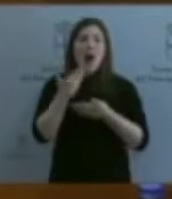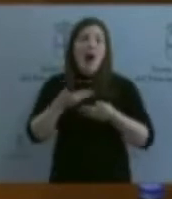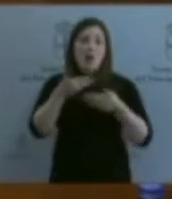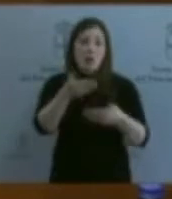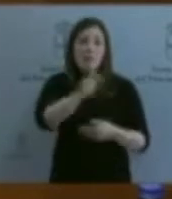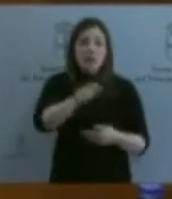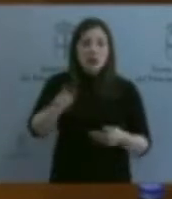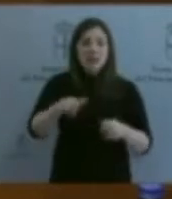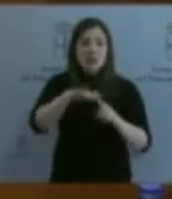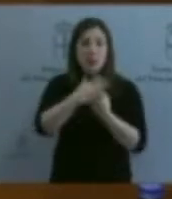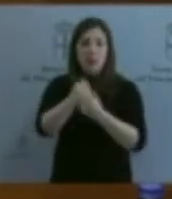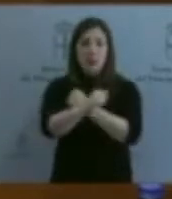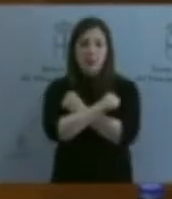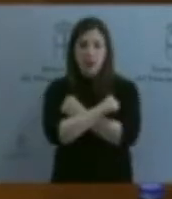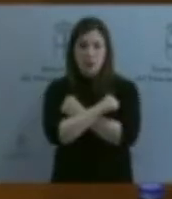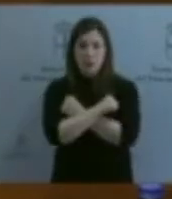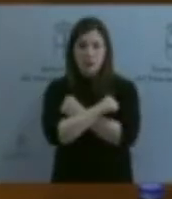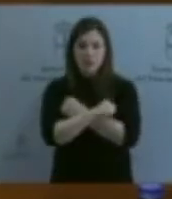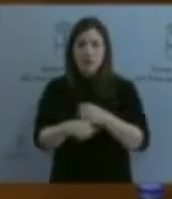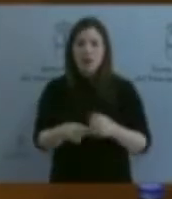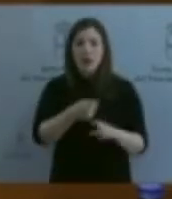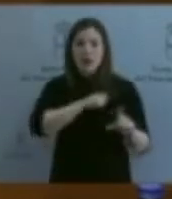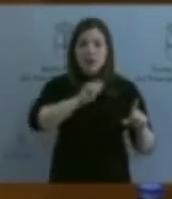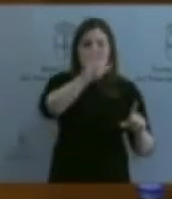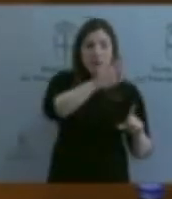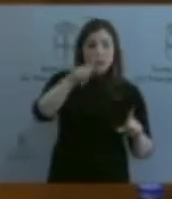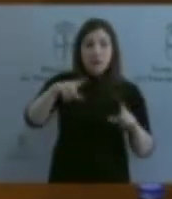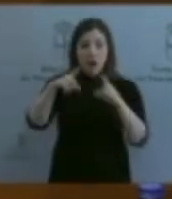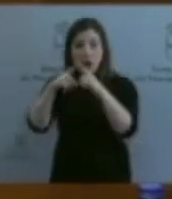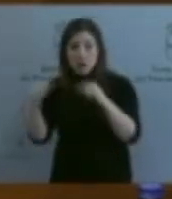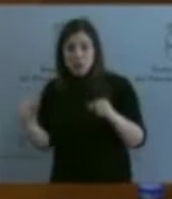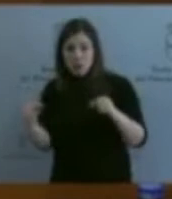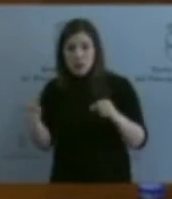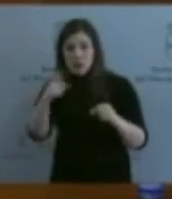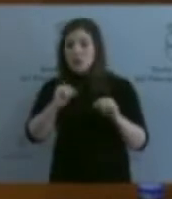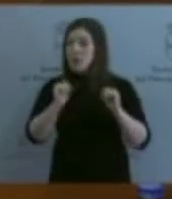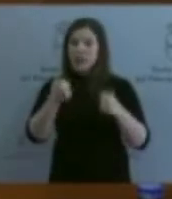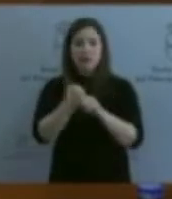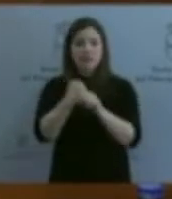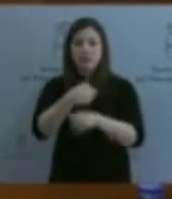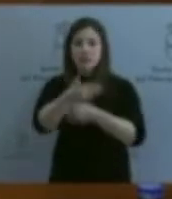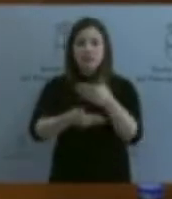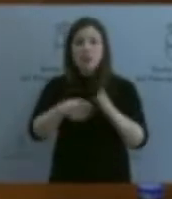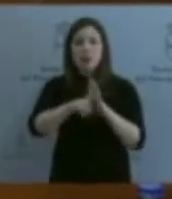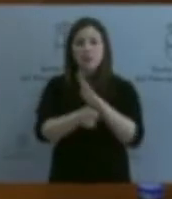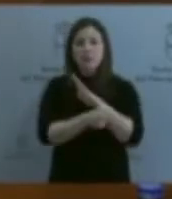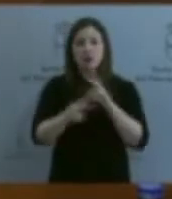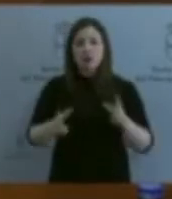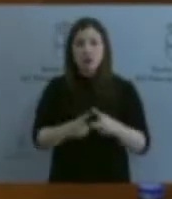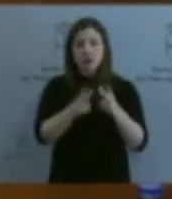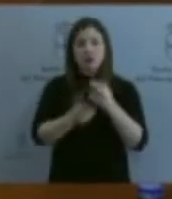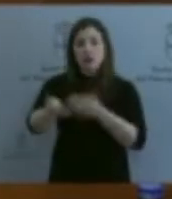nivel estatal como autonómico nos hemos puesto manos a la obra para impulsar medidas sociales, colaborando con ambos gobiernos en la medida de